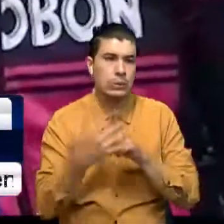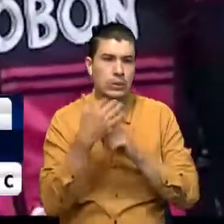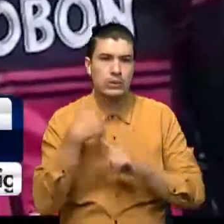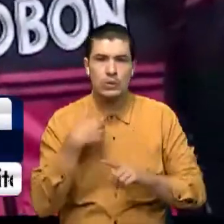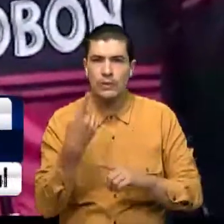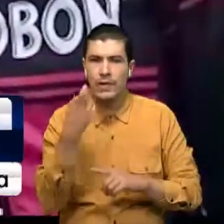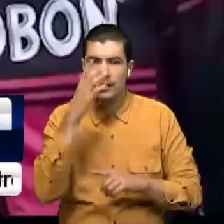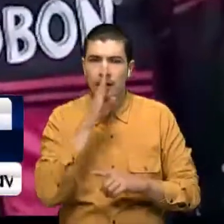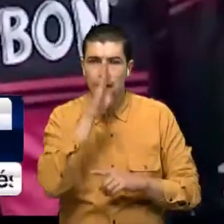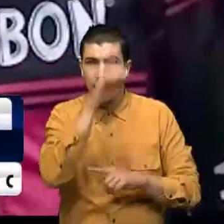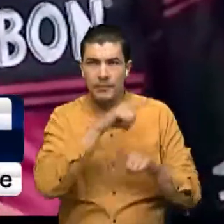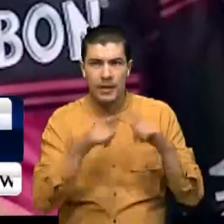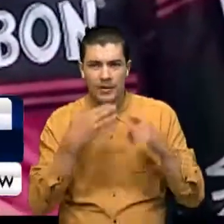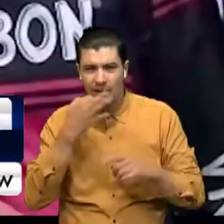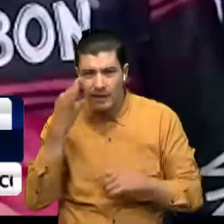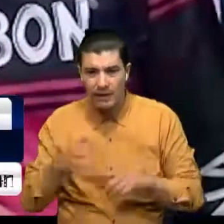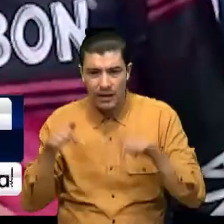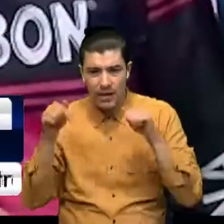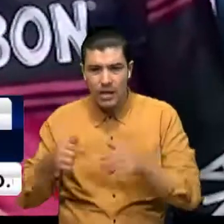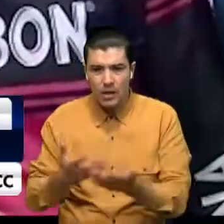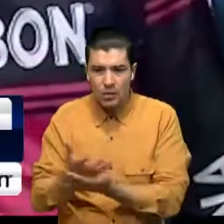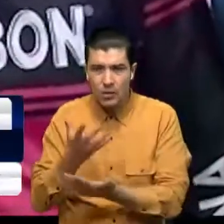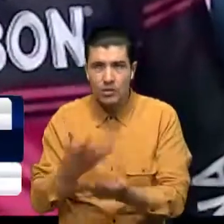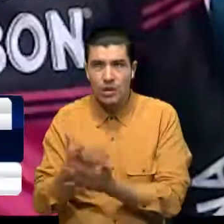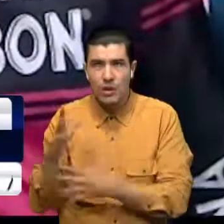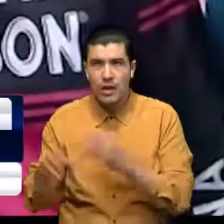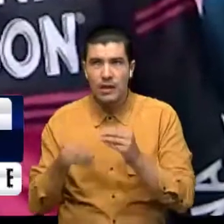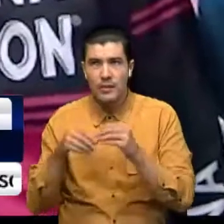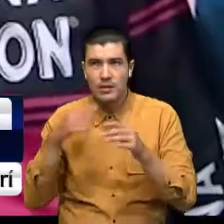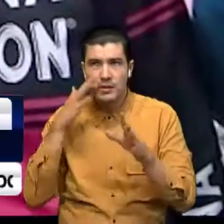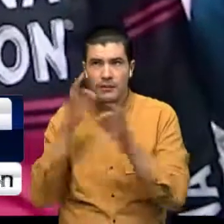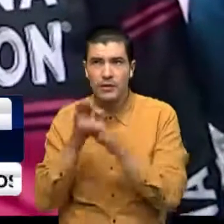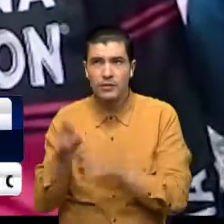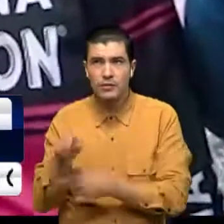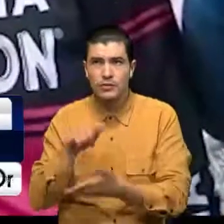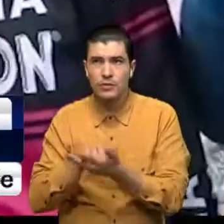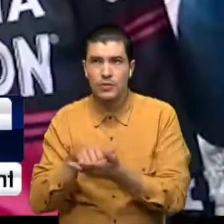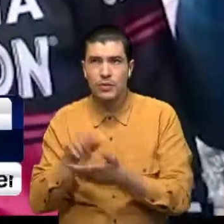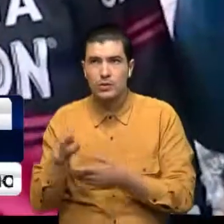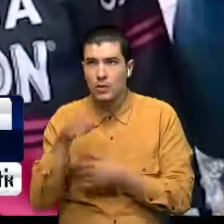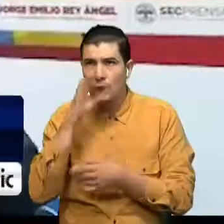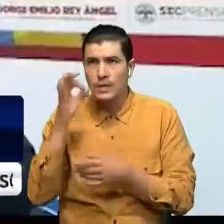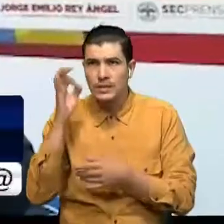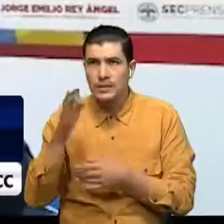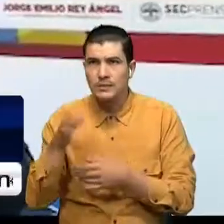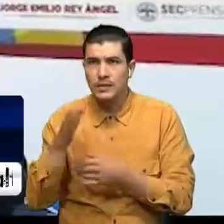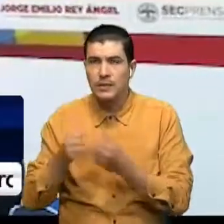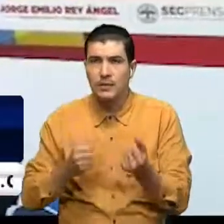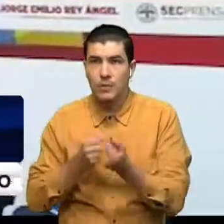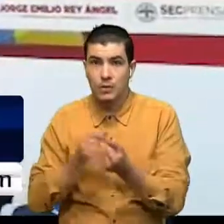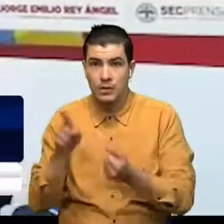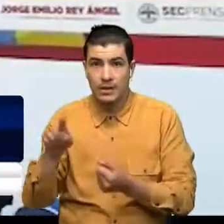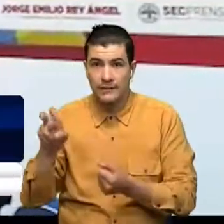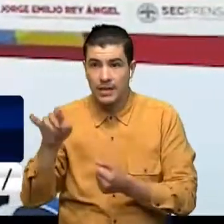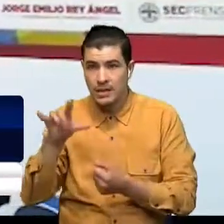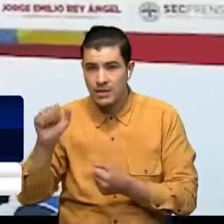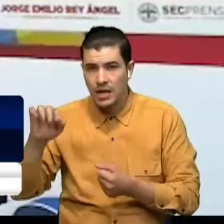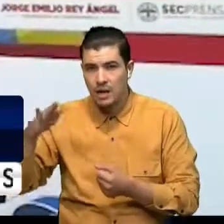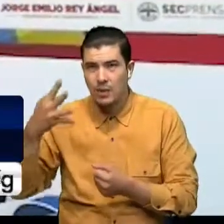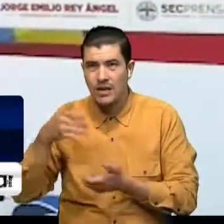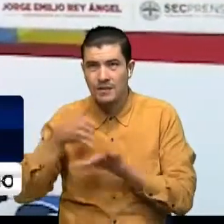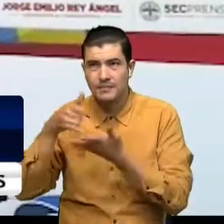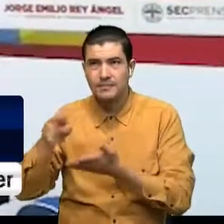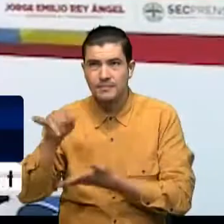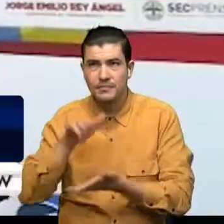acostumbrado pero bueno la verdad que con los consejos sabios también dedicársela agarrar la costa que me ha seguido sevilla busca su cuarta corona en esta